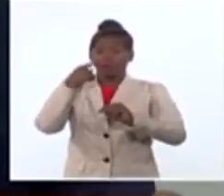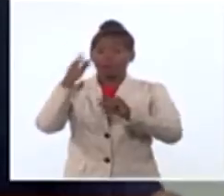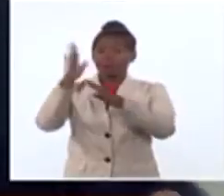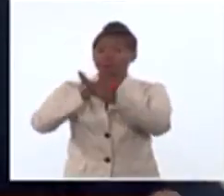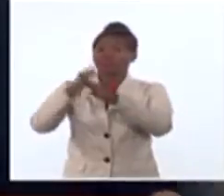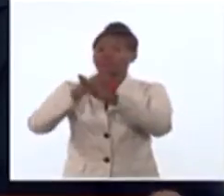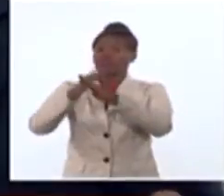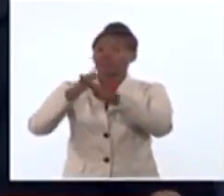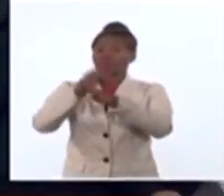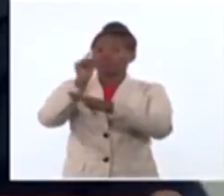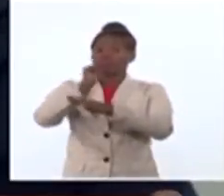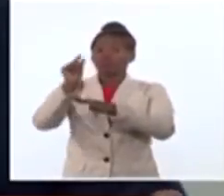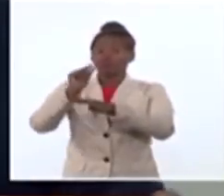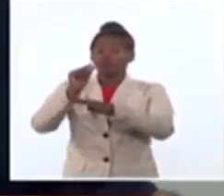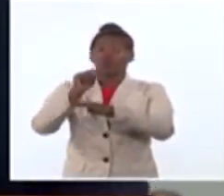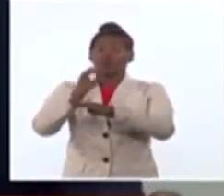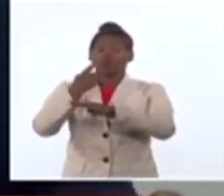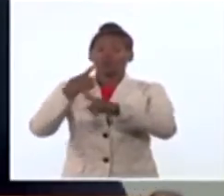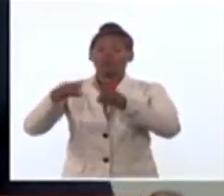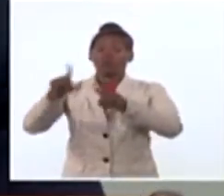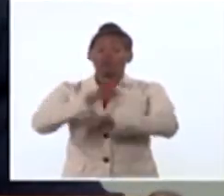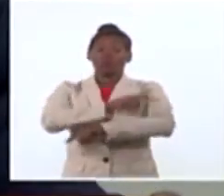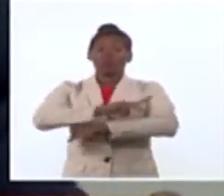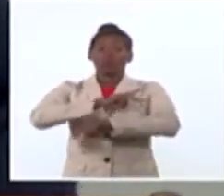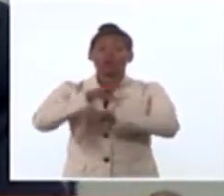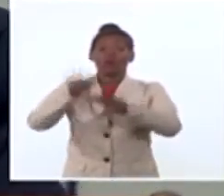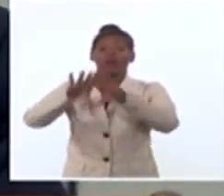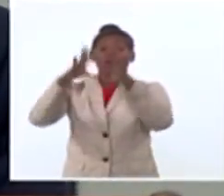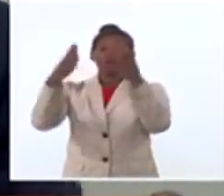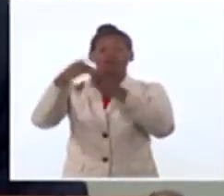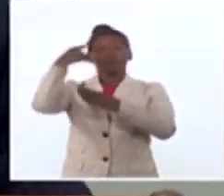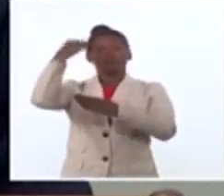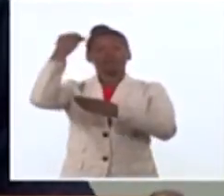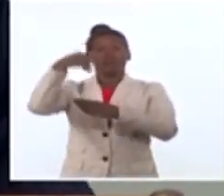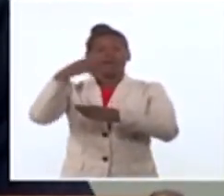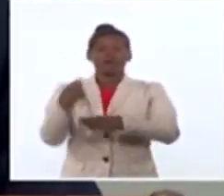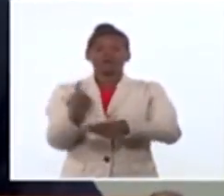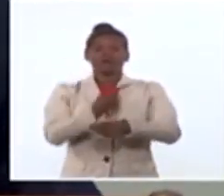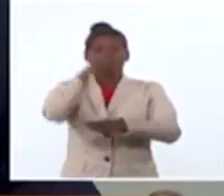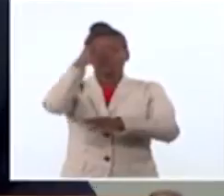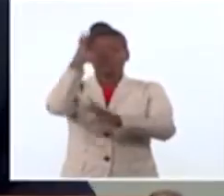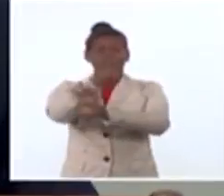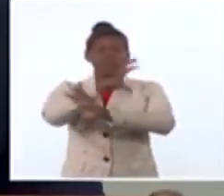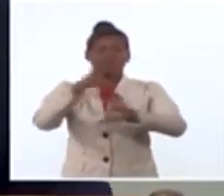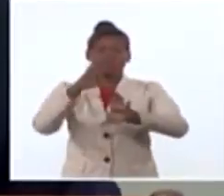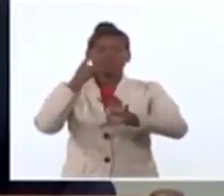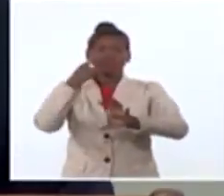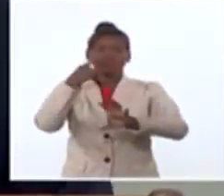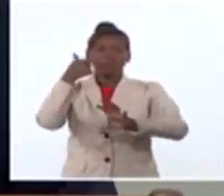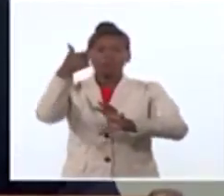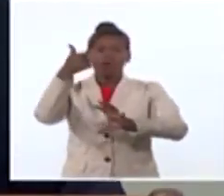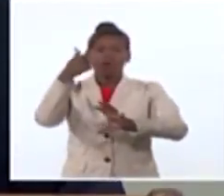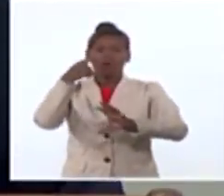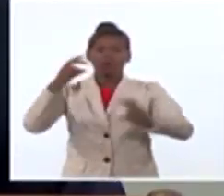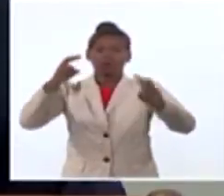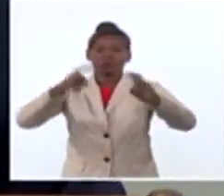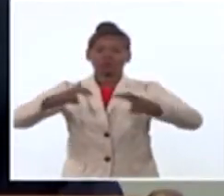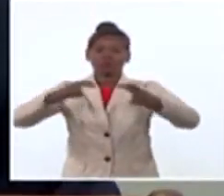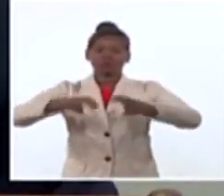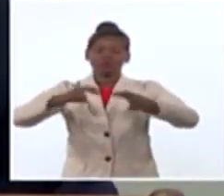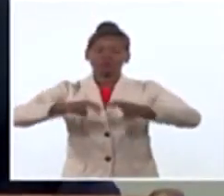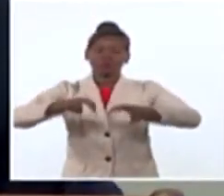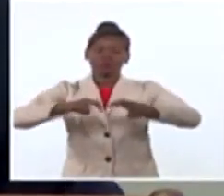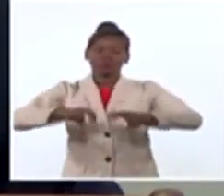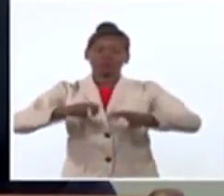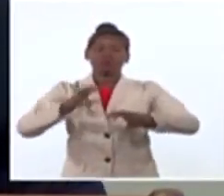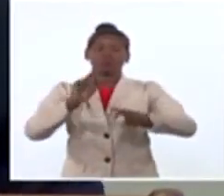cuando prácticamente ha concluido el primer programa del mundo de vacunación pediátrica desde los 2 años